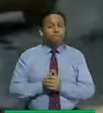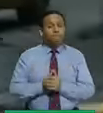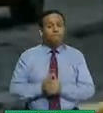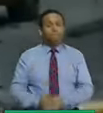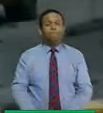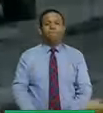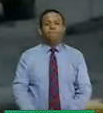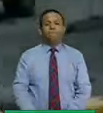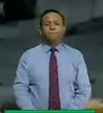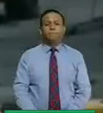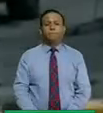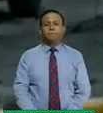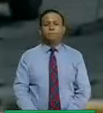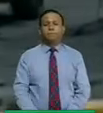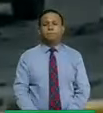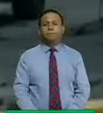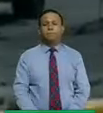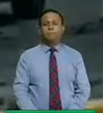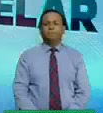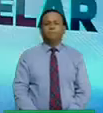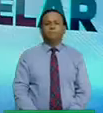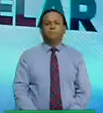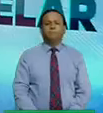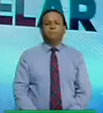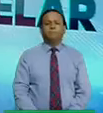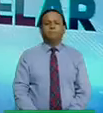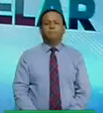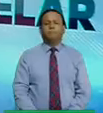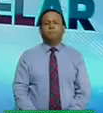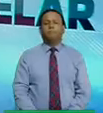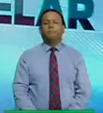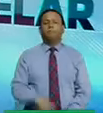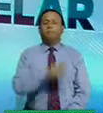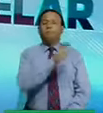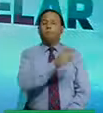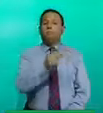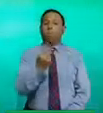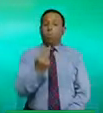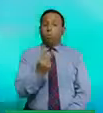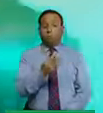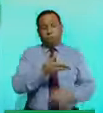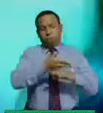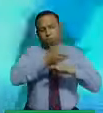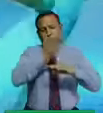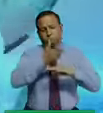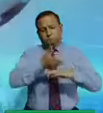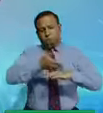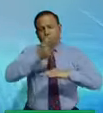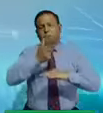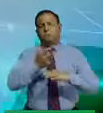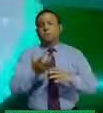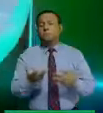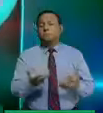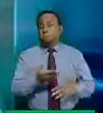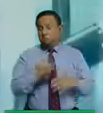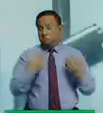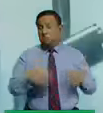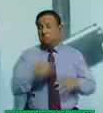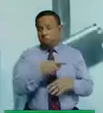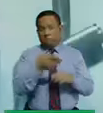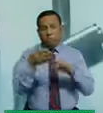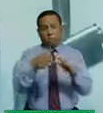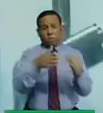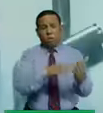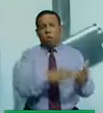Informó Marilyn Jaramillo. 2 personas fueron asesinadas con varios impactos de bala